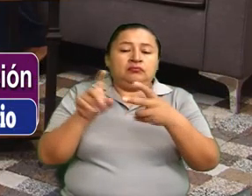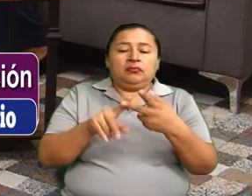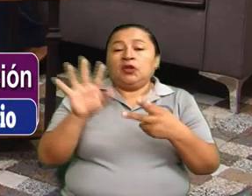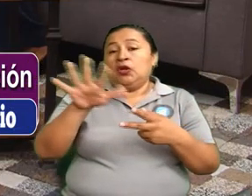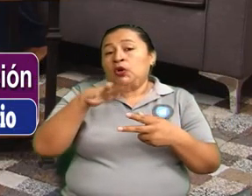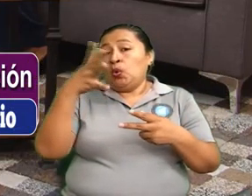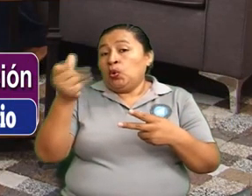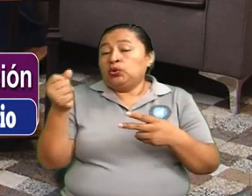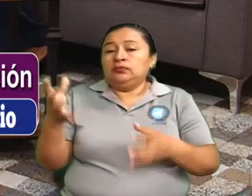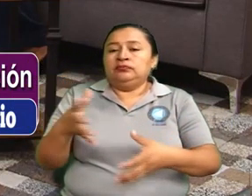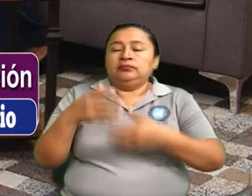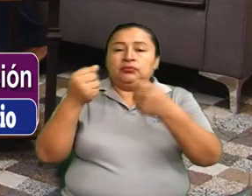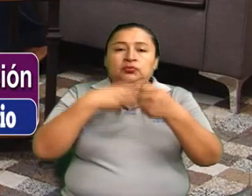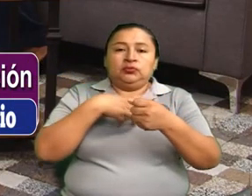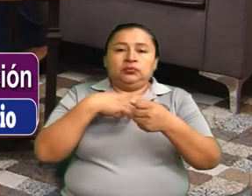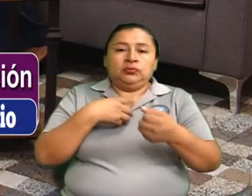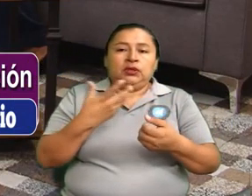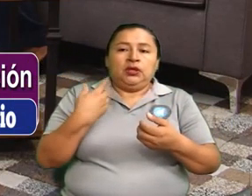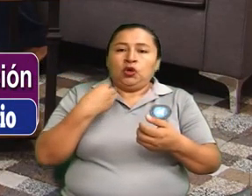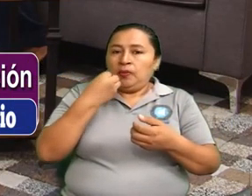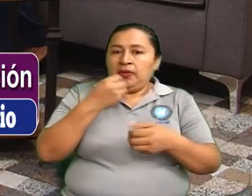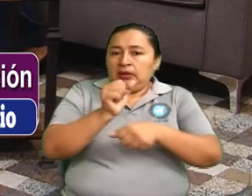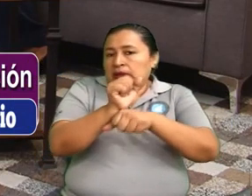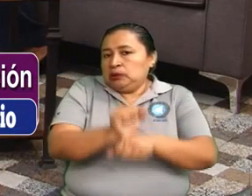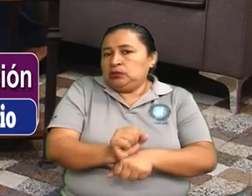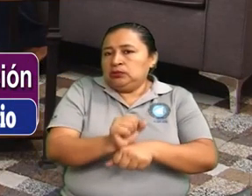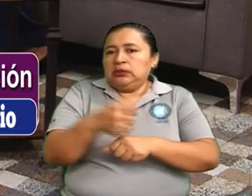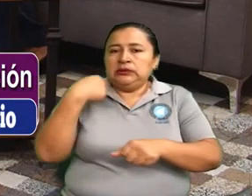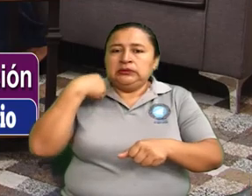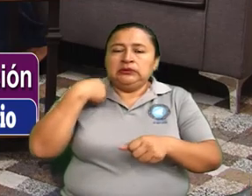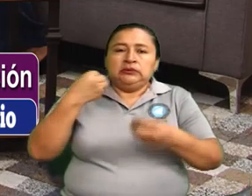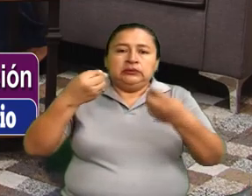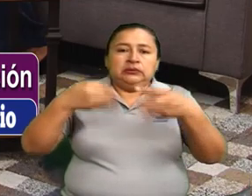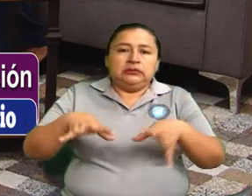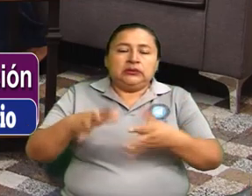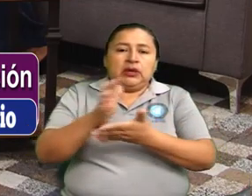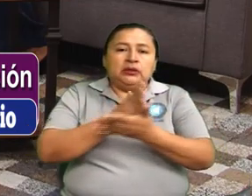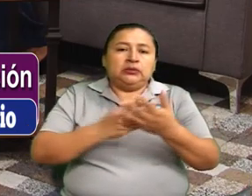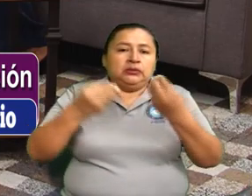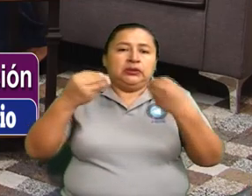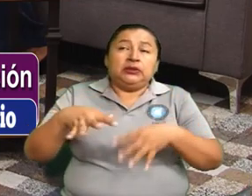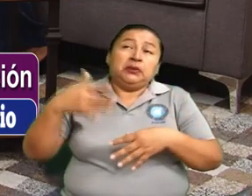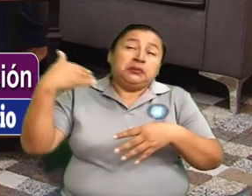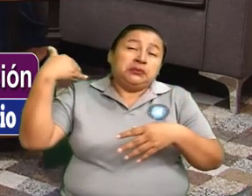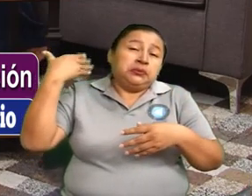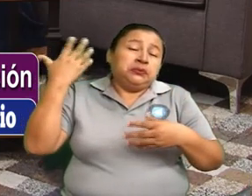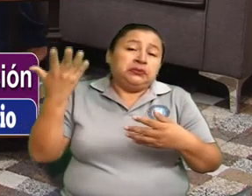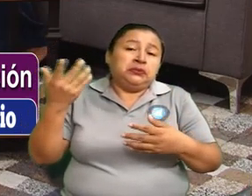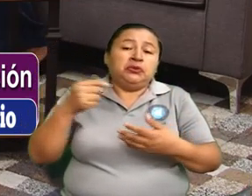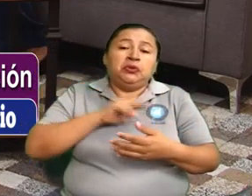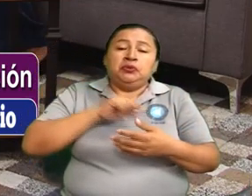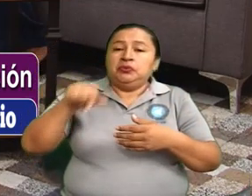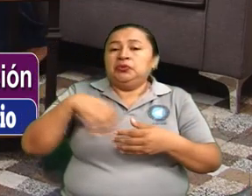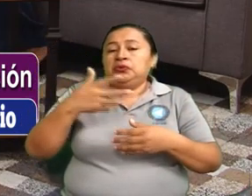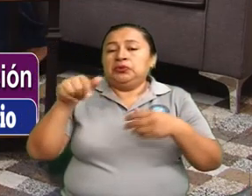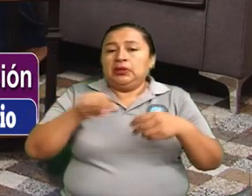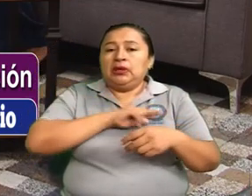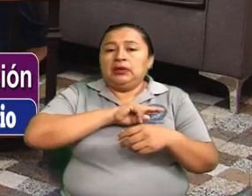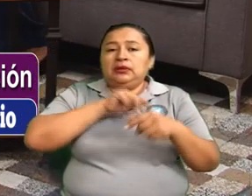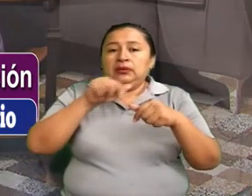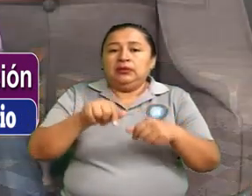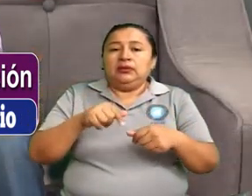de la producción nacional, es decir, alimentos que tradicionalmente se han, unos perdidos en el tiempo y otros que están ahí a